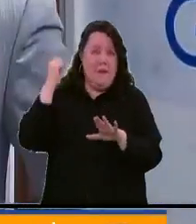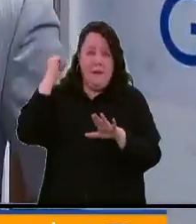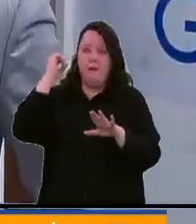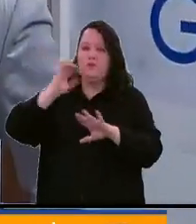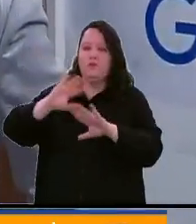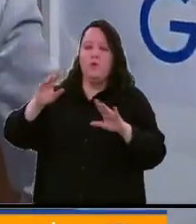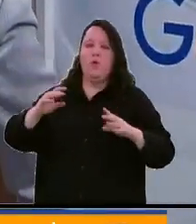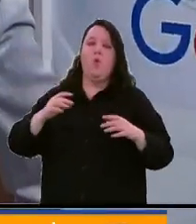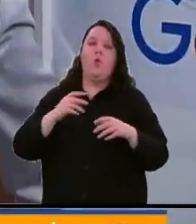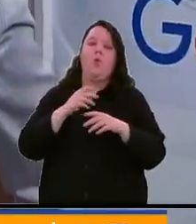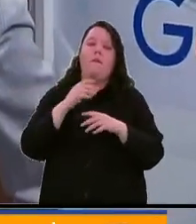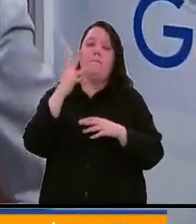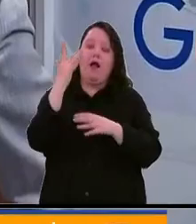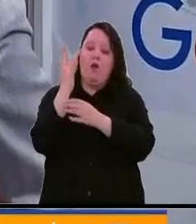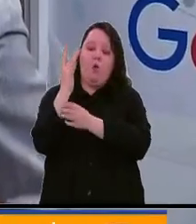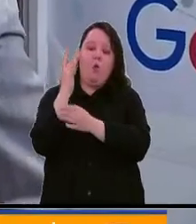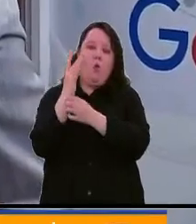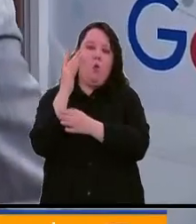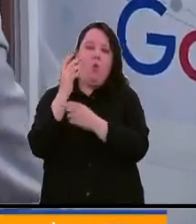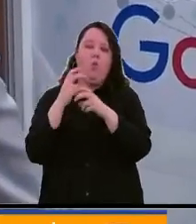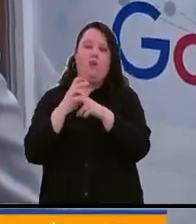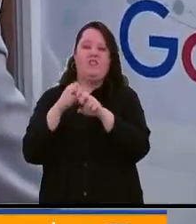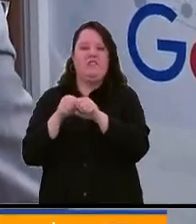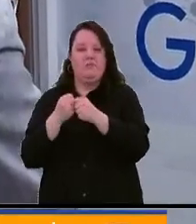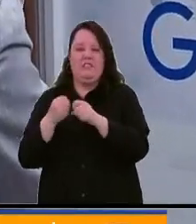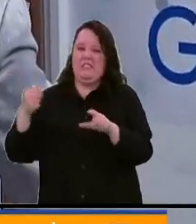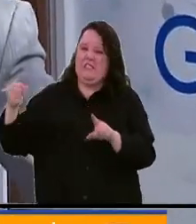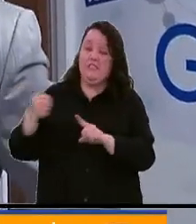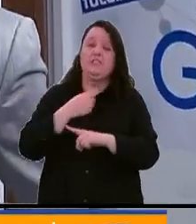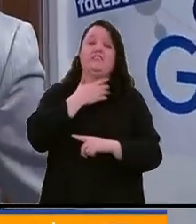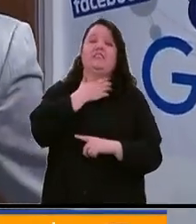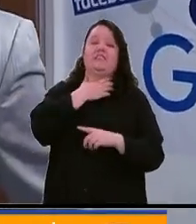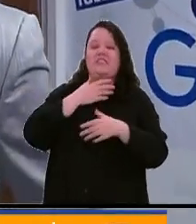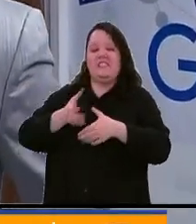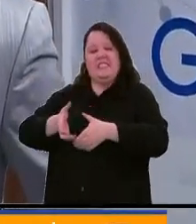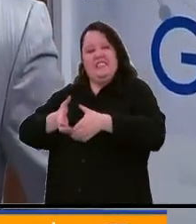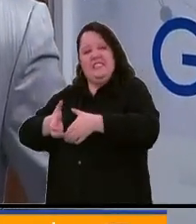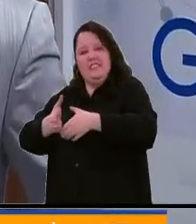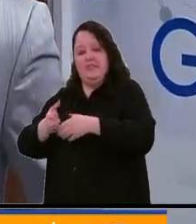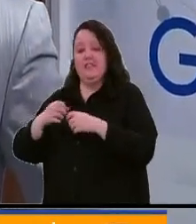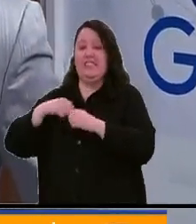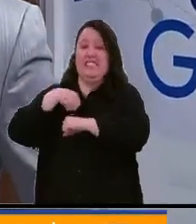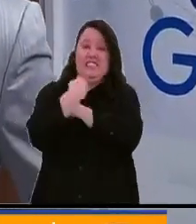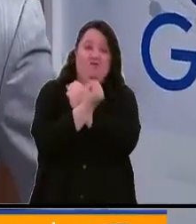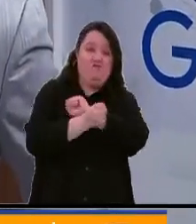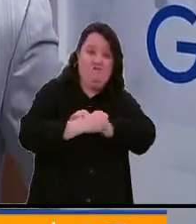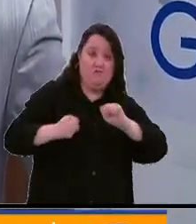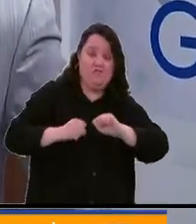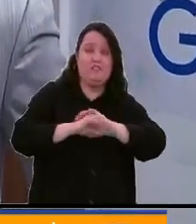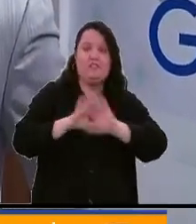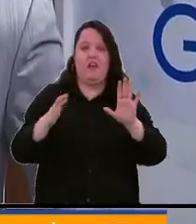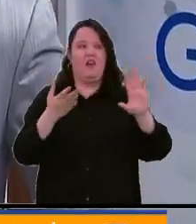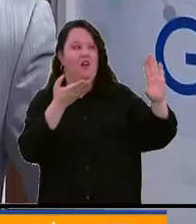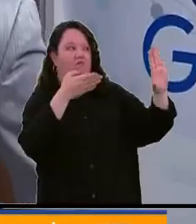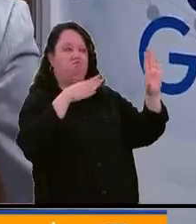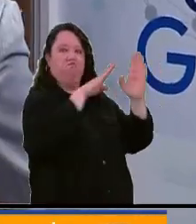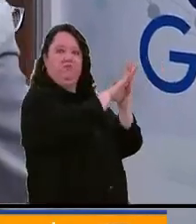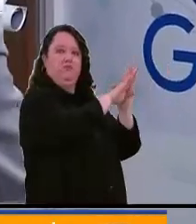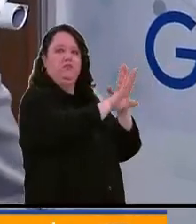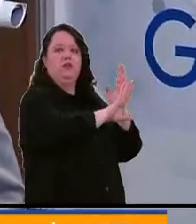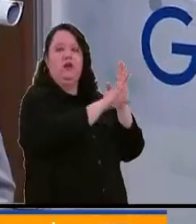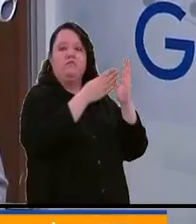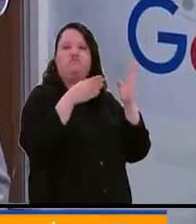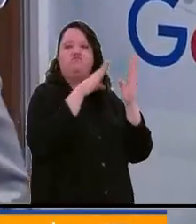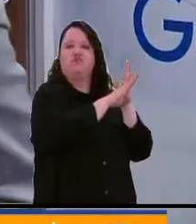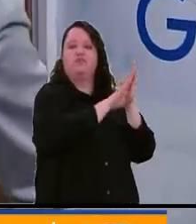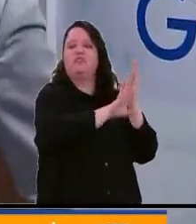partió un hueso de la mano, varios puños, la intenta ahorcar, la amarra, cierra la puerta.